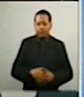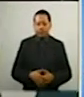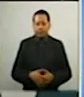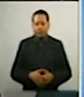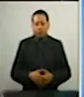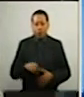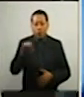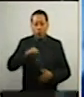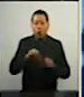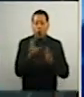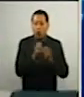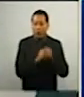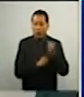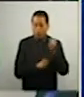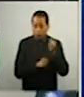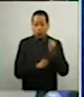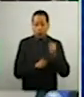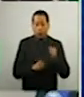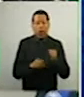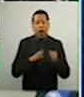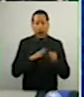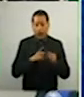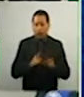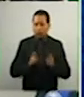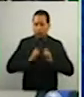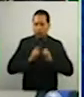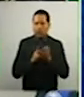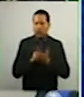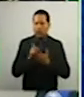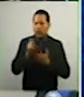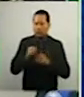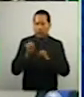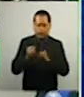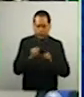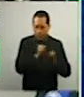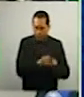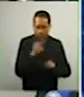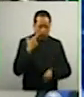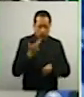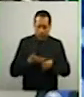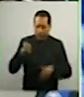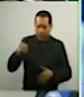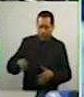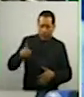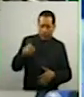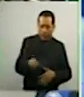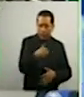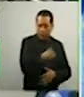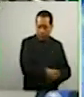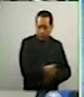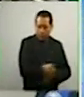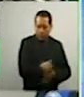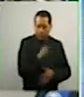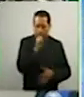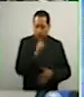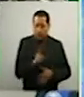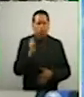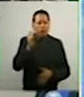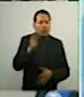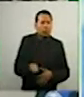plazos el Congreso de la Unión no aprobó una ley secundaria. Y ahora eso,